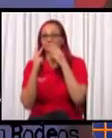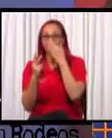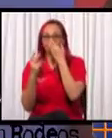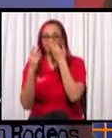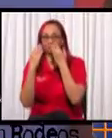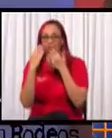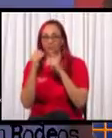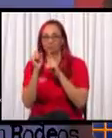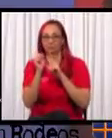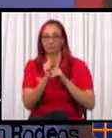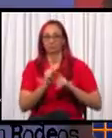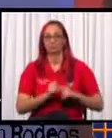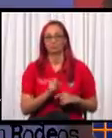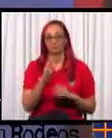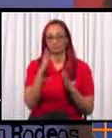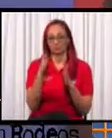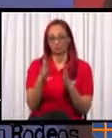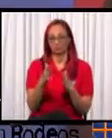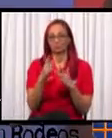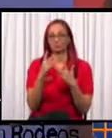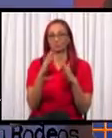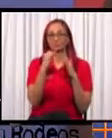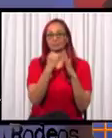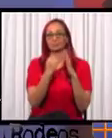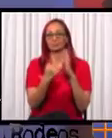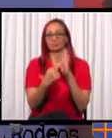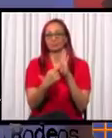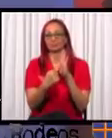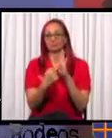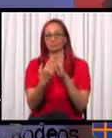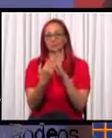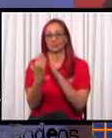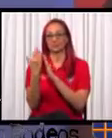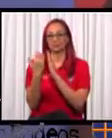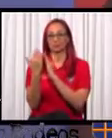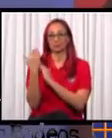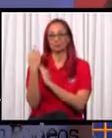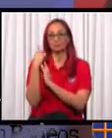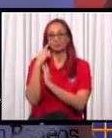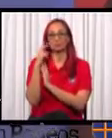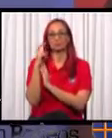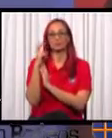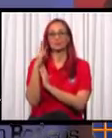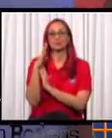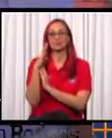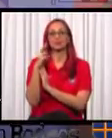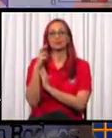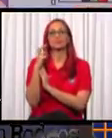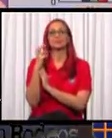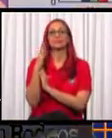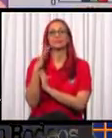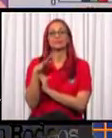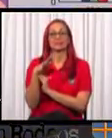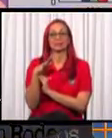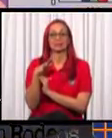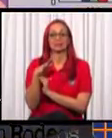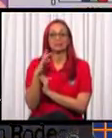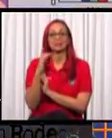específico de Costa Rica, en la gráfica que les mostré anteriormente, para el 2014, para el 2015, se